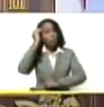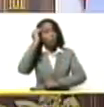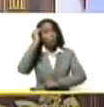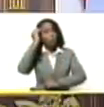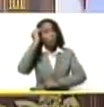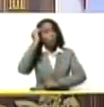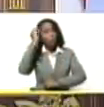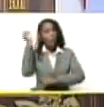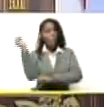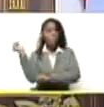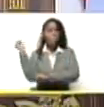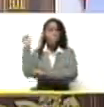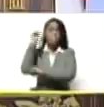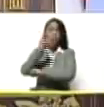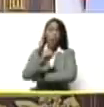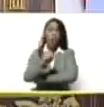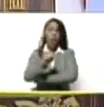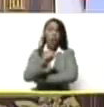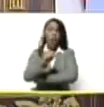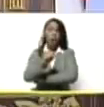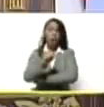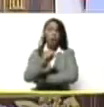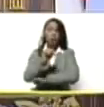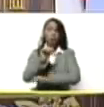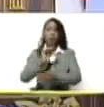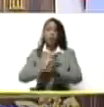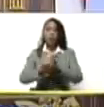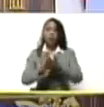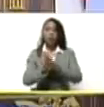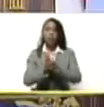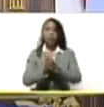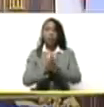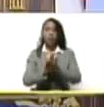diplomático venezolano alex sab